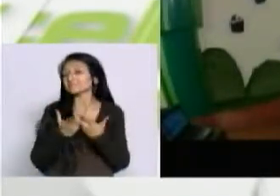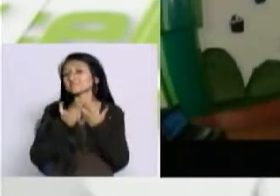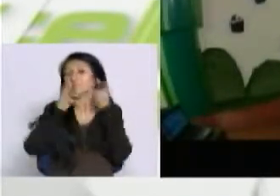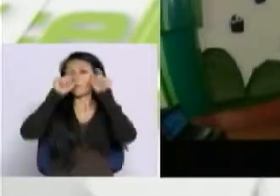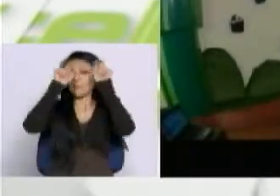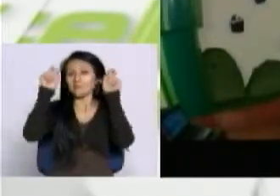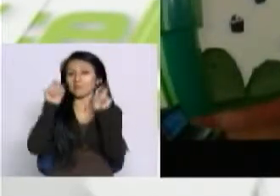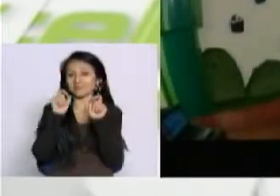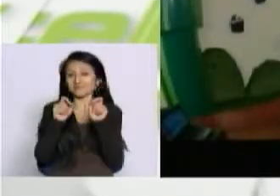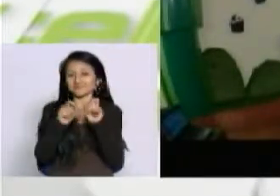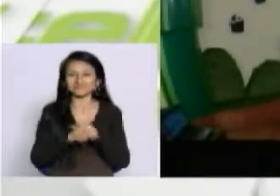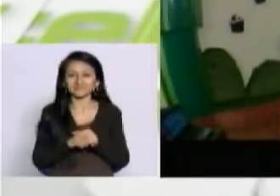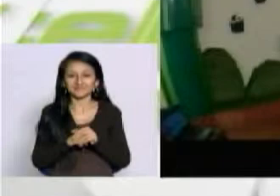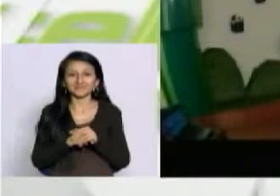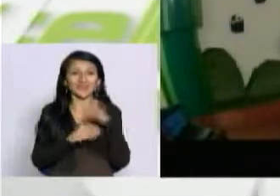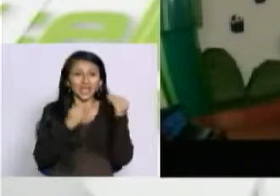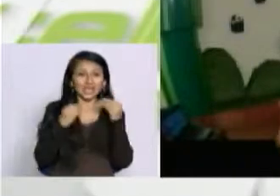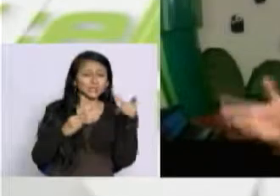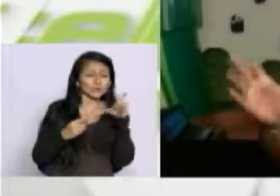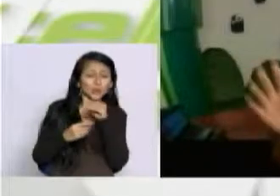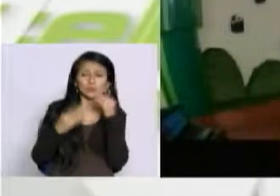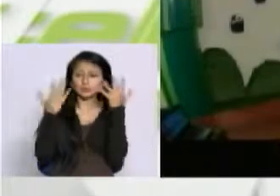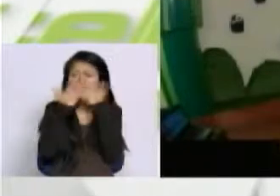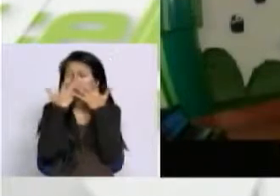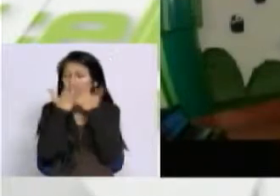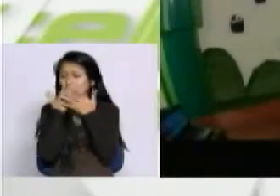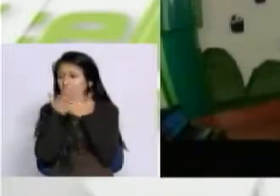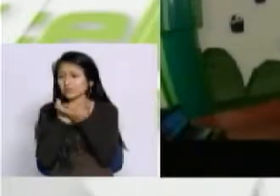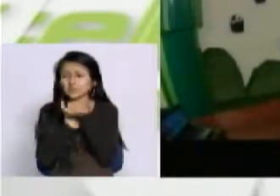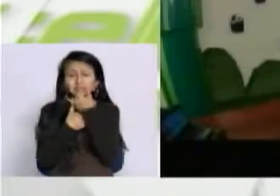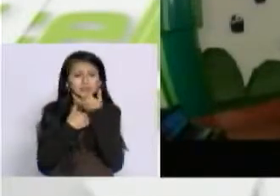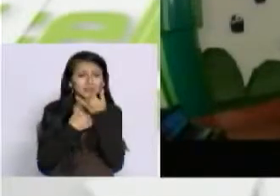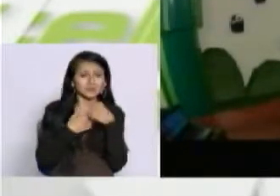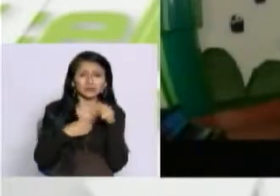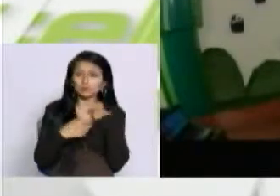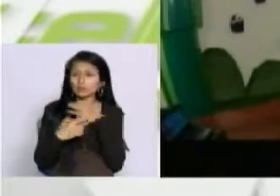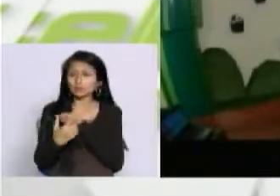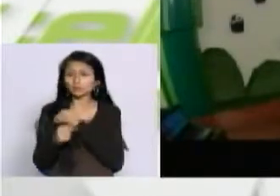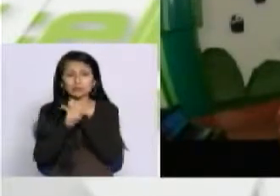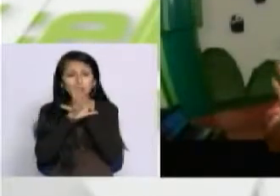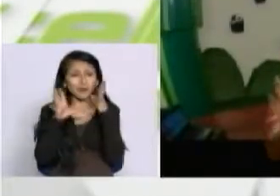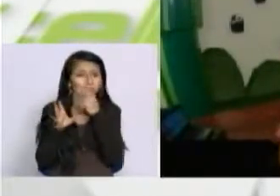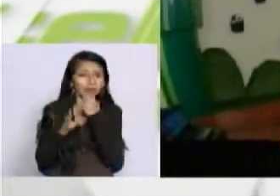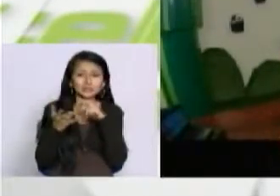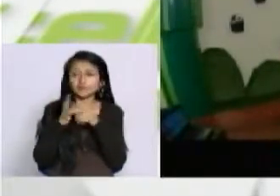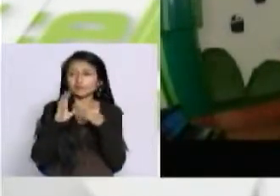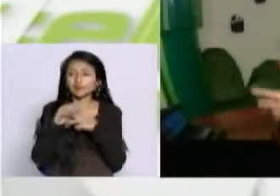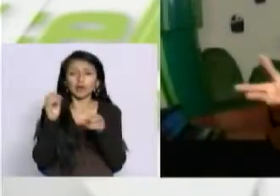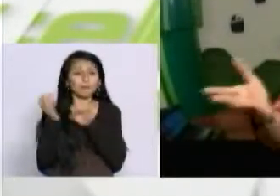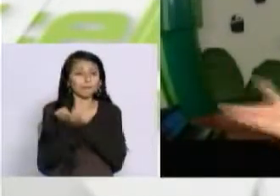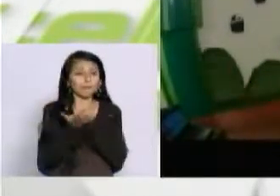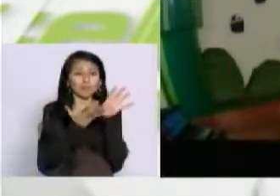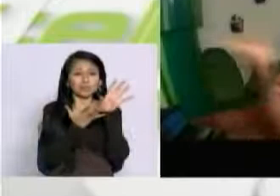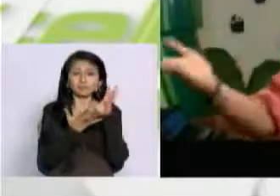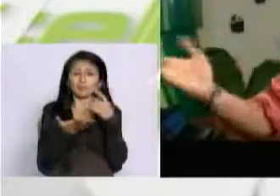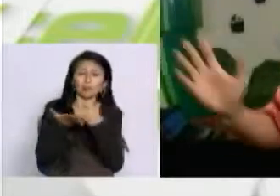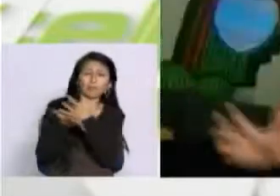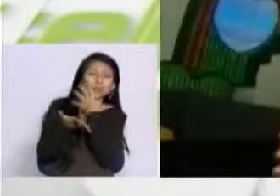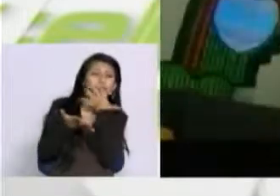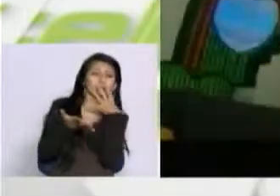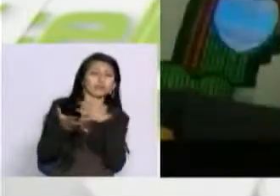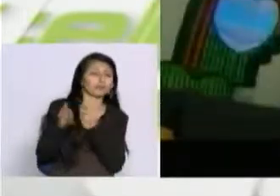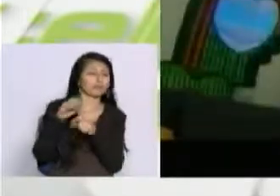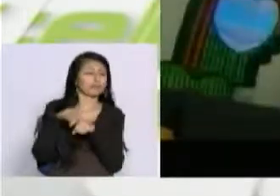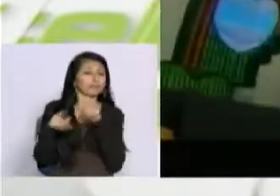ahí cuando los presentadores entraron en confusión diciendo, bueno, entonces si aquí no hay nada claro es que nos van a echar a nosotros, este programa se acabó, ¿qué vamos a hacer nosotros?